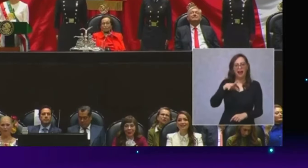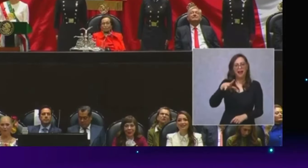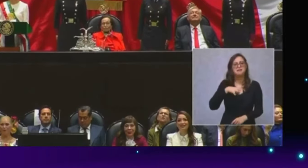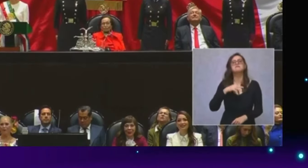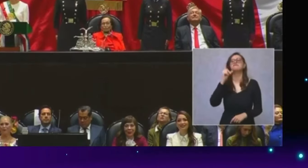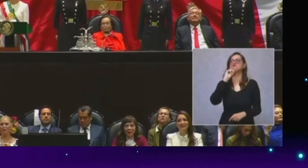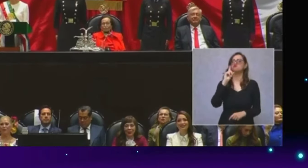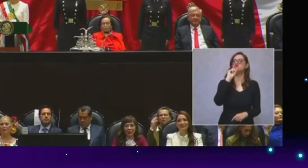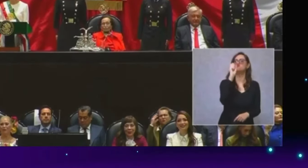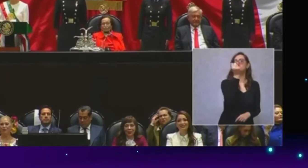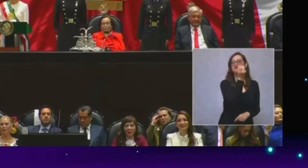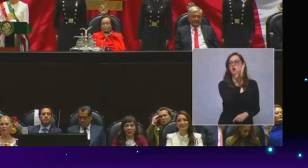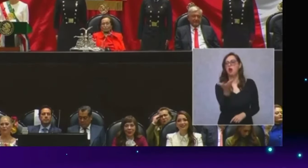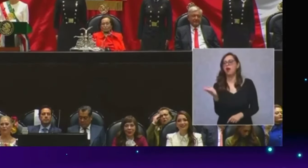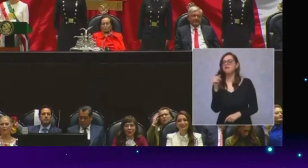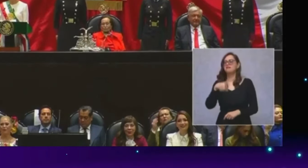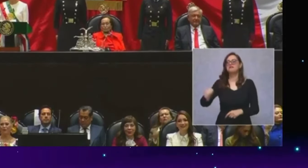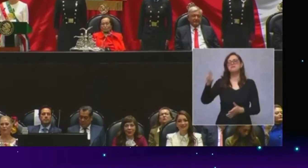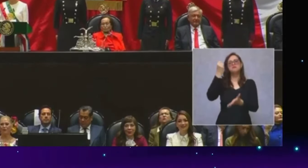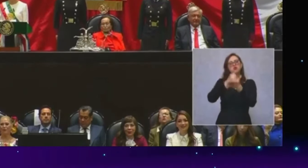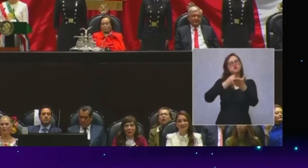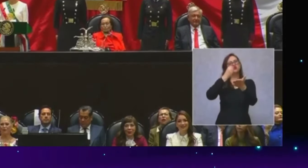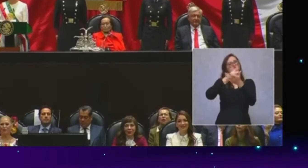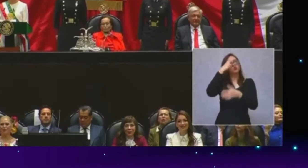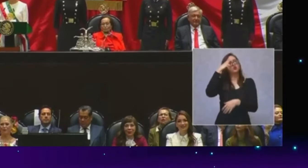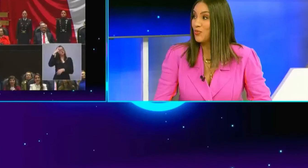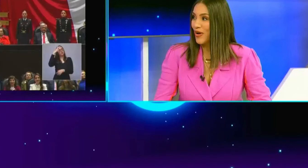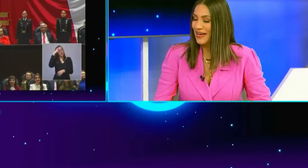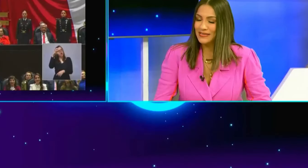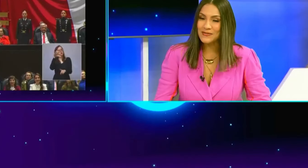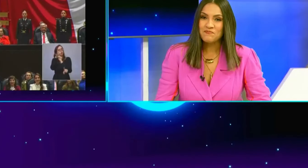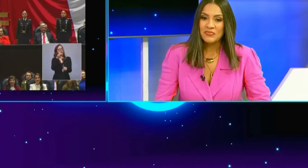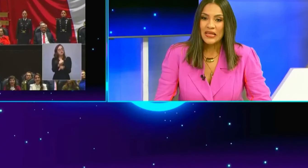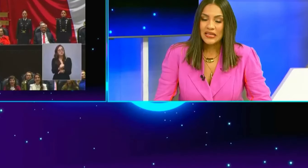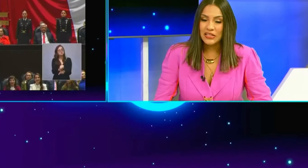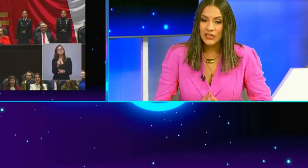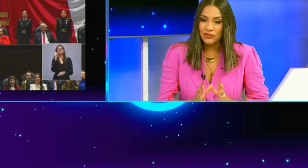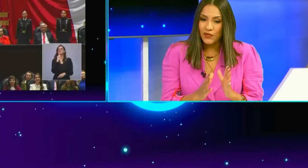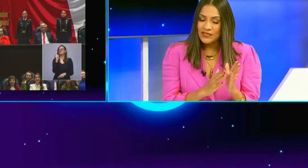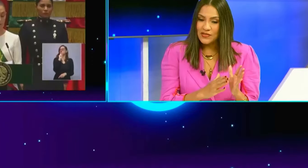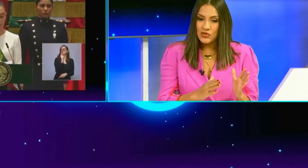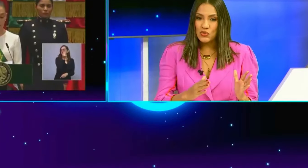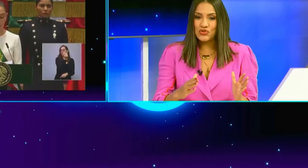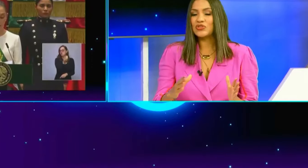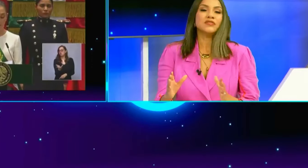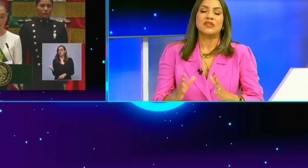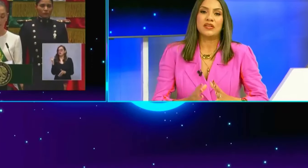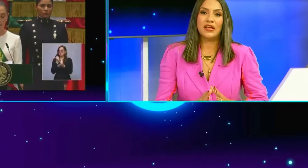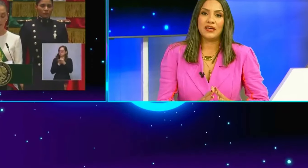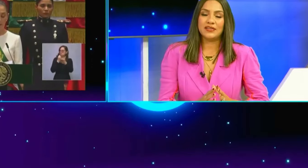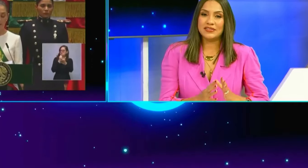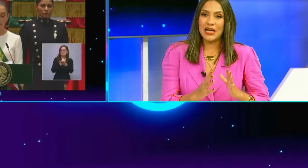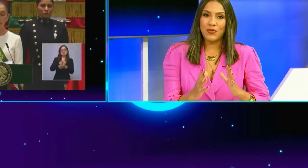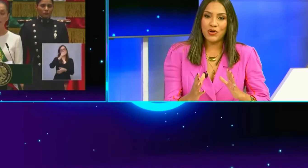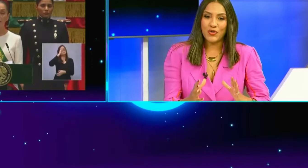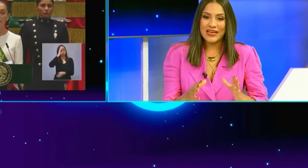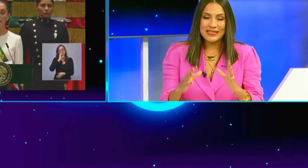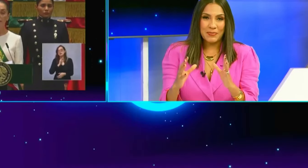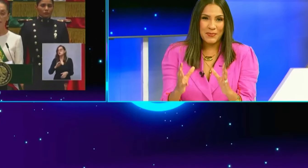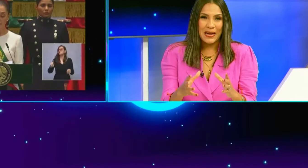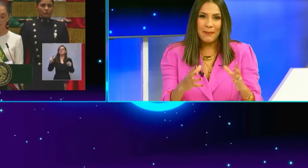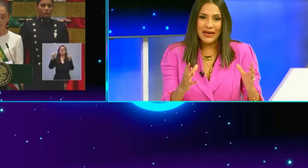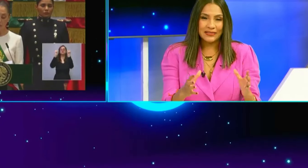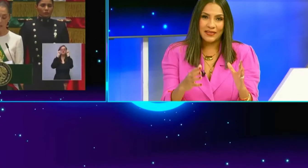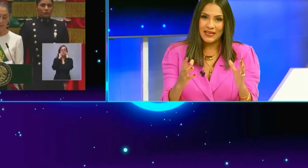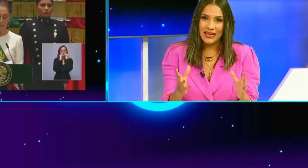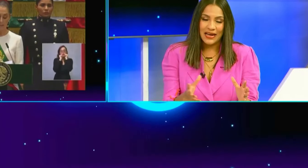decía la frase también es tiempo de transformación es tiempo de mujer y dentro de ese discurso eh Ya luego de